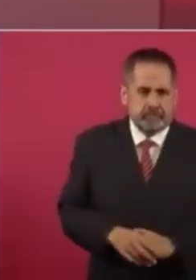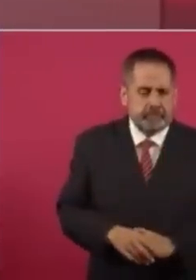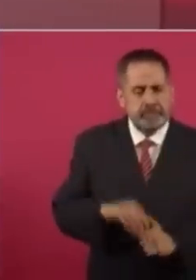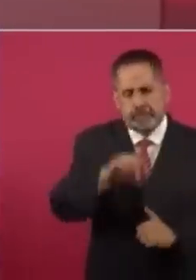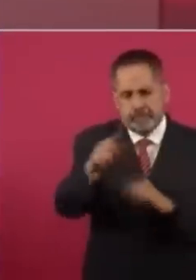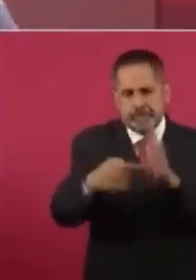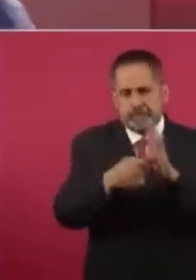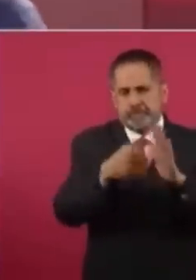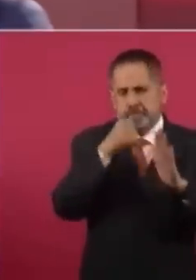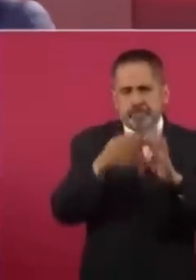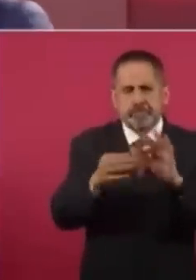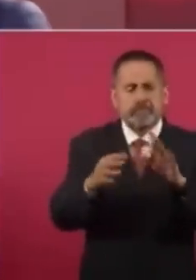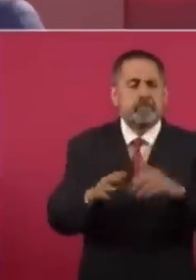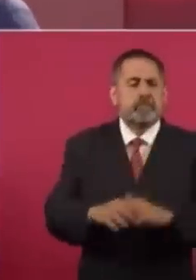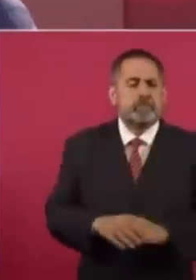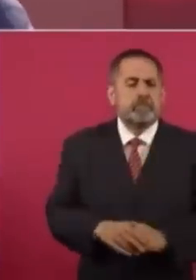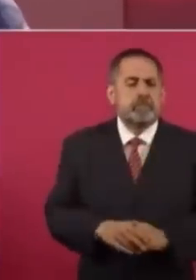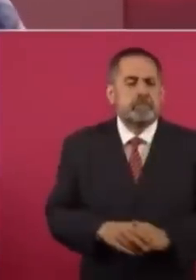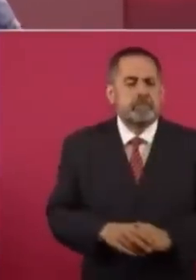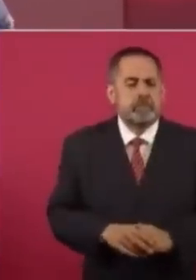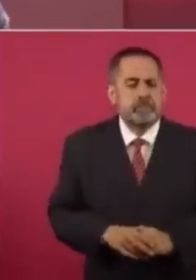Ya la van a ver en su momento. Pero bueno,